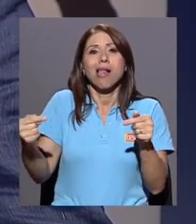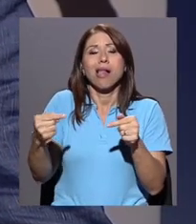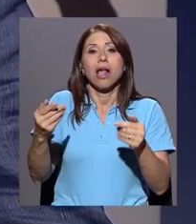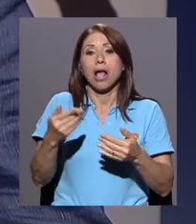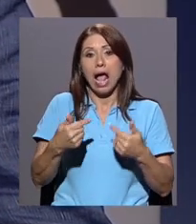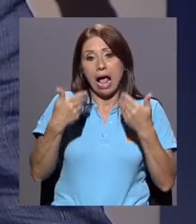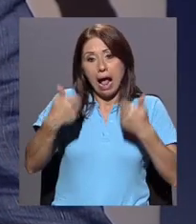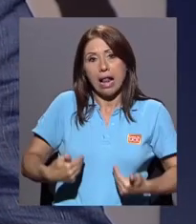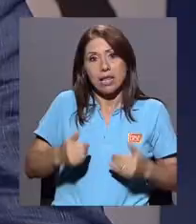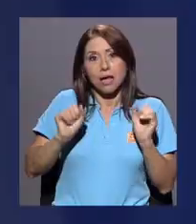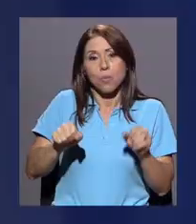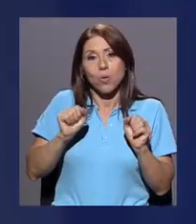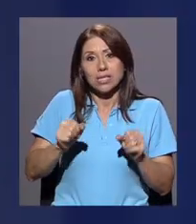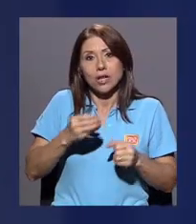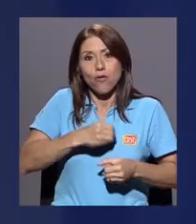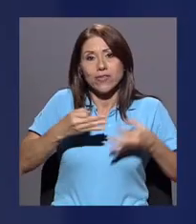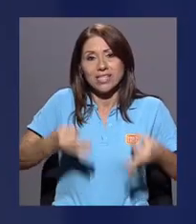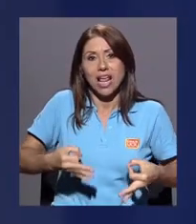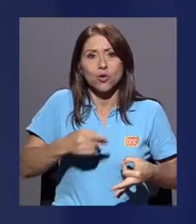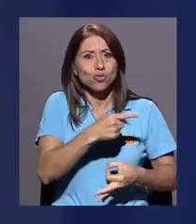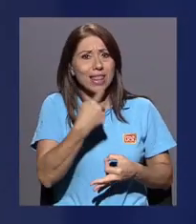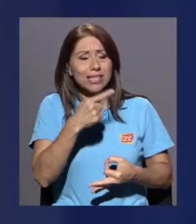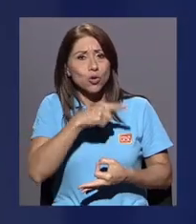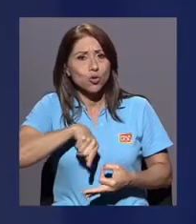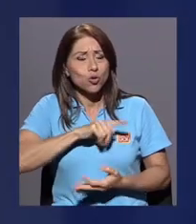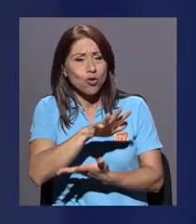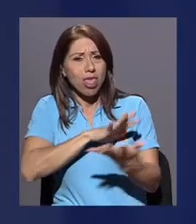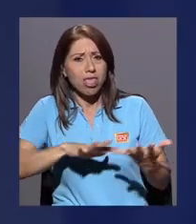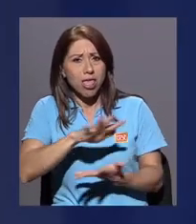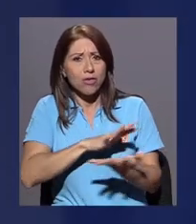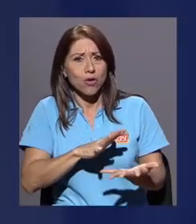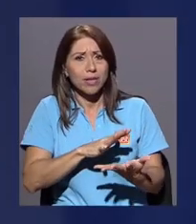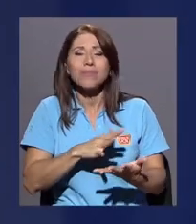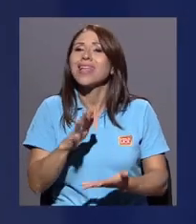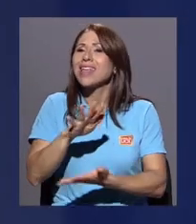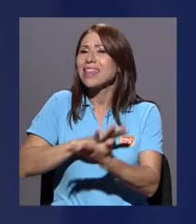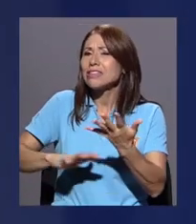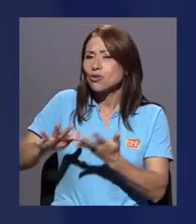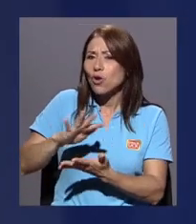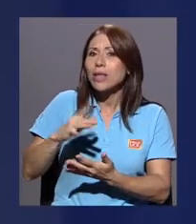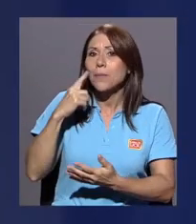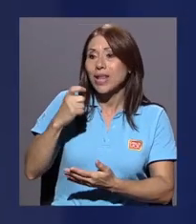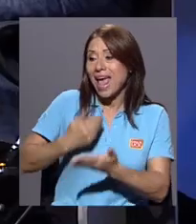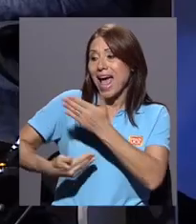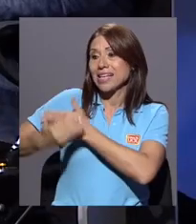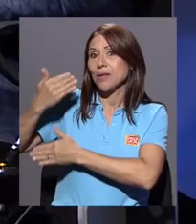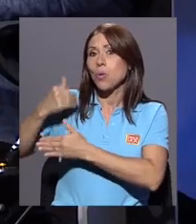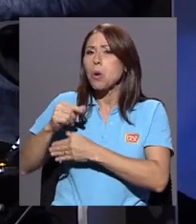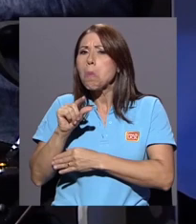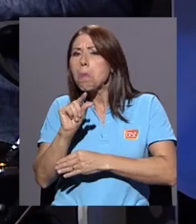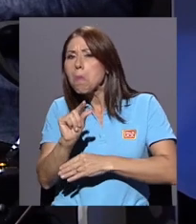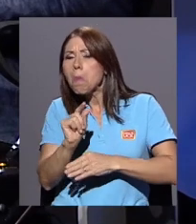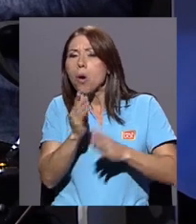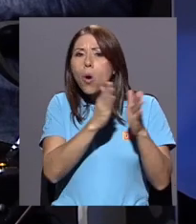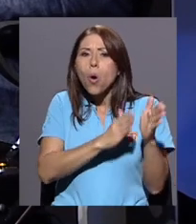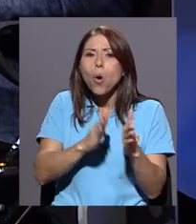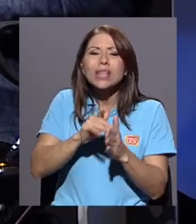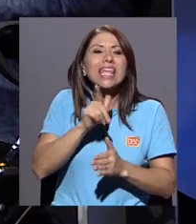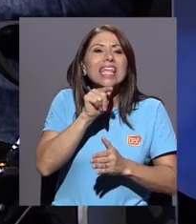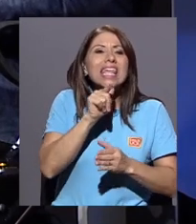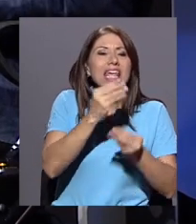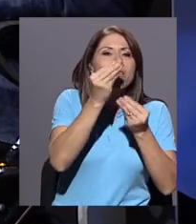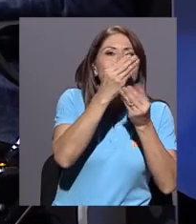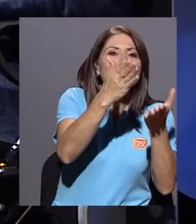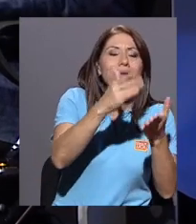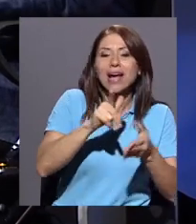usted dijo que vivimos un desorden. El desorden es como que hasta hace poco había cierto orden informativo de quién informaba, quién